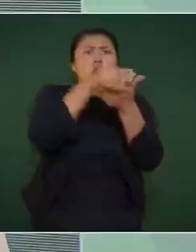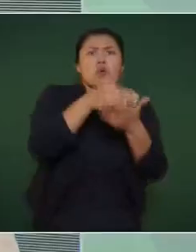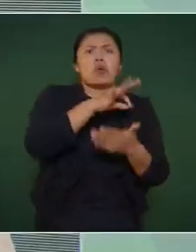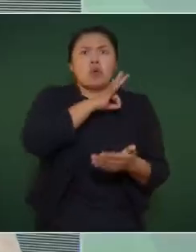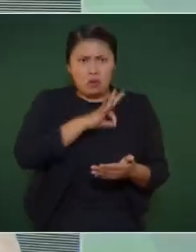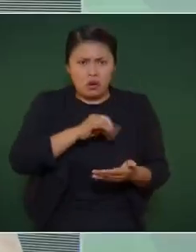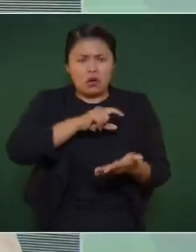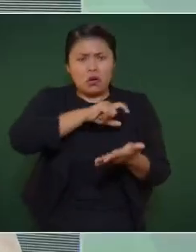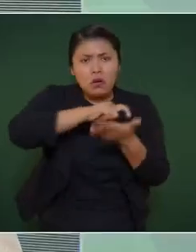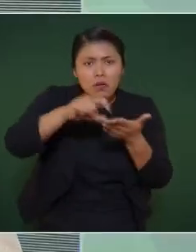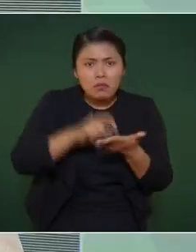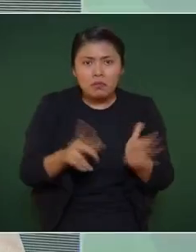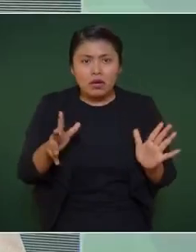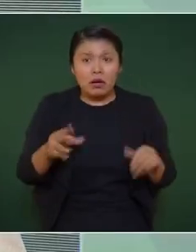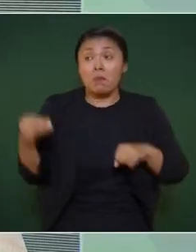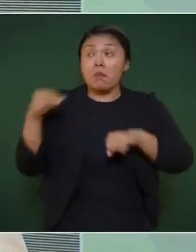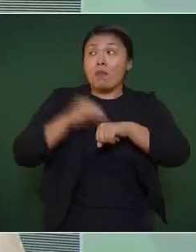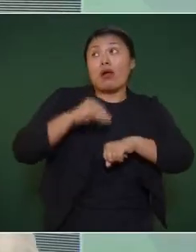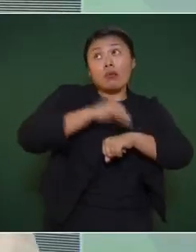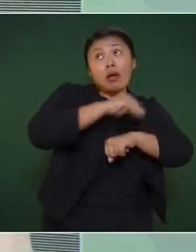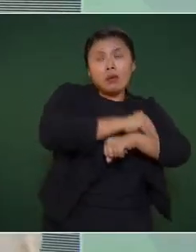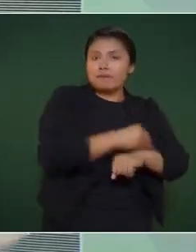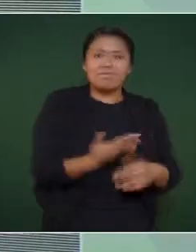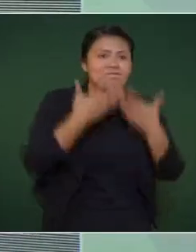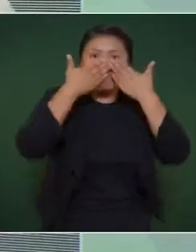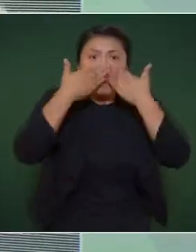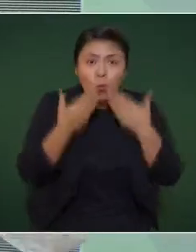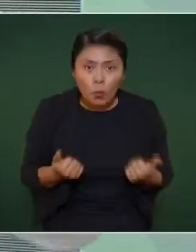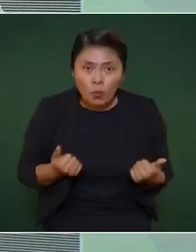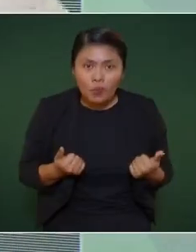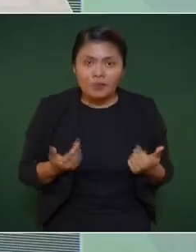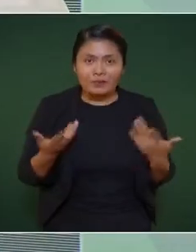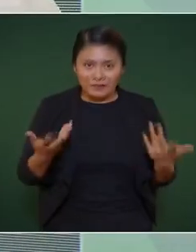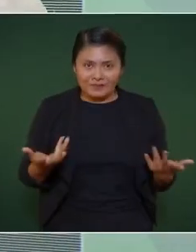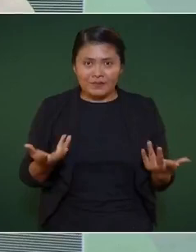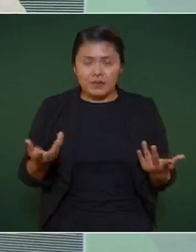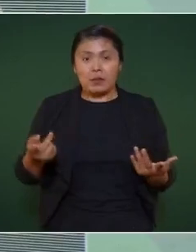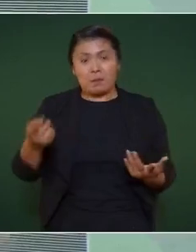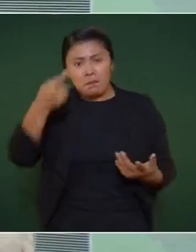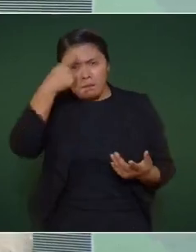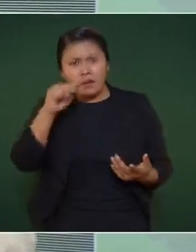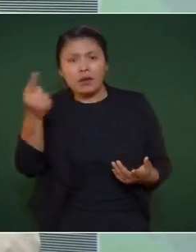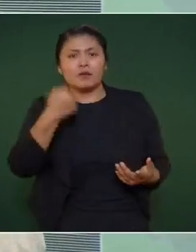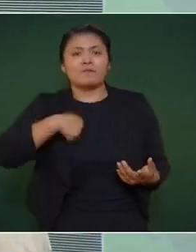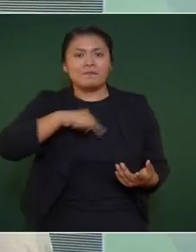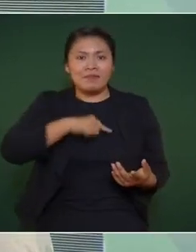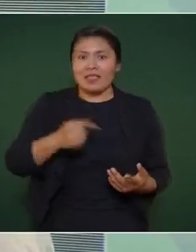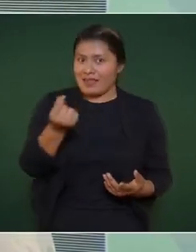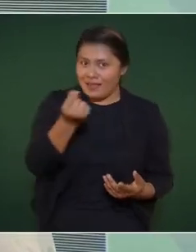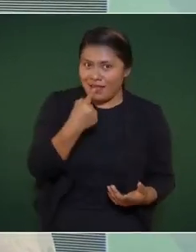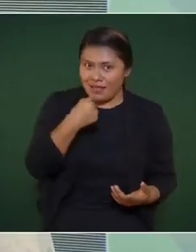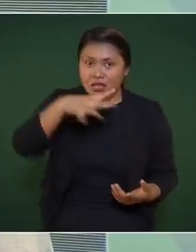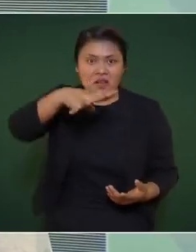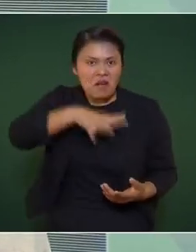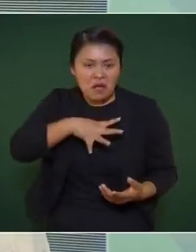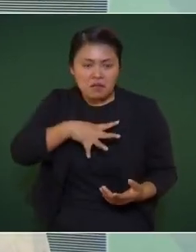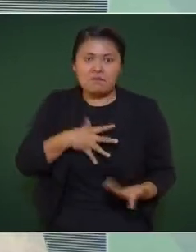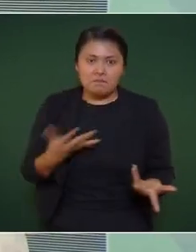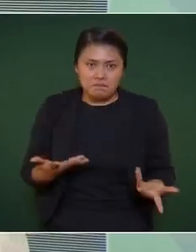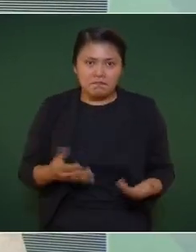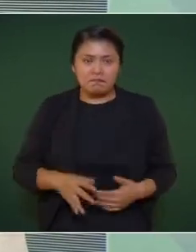de ningún tipo para que se tengan todos los medicamentos,